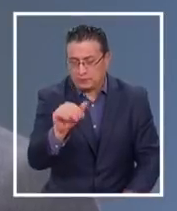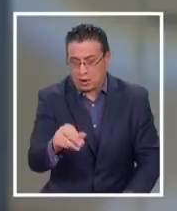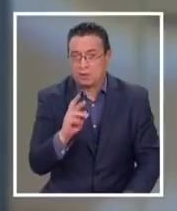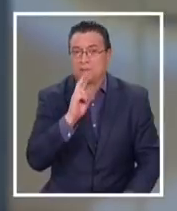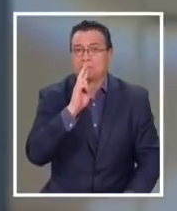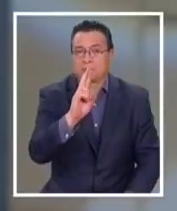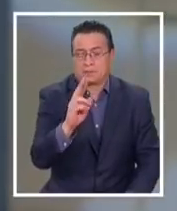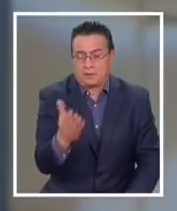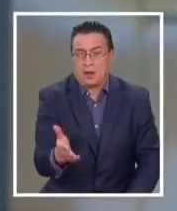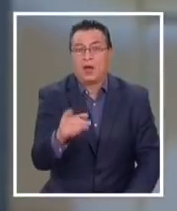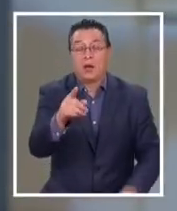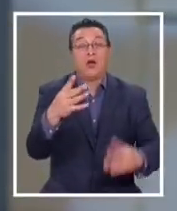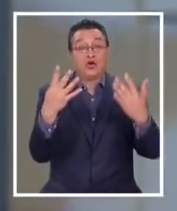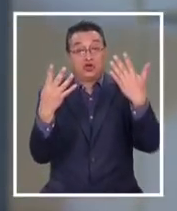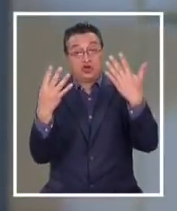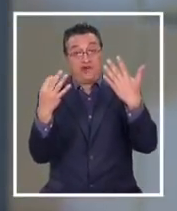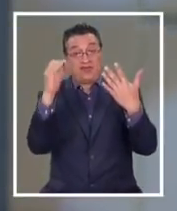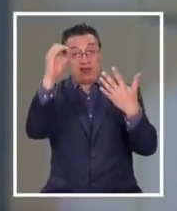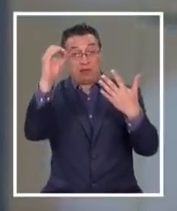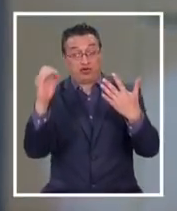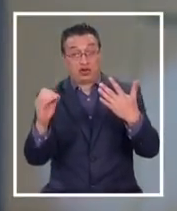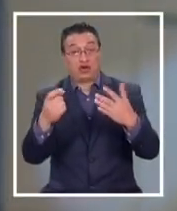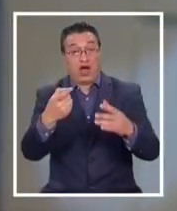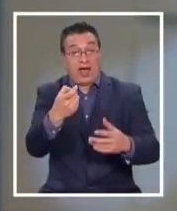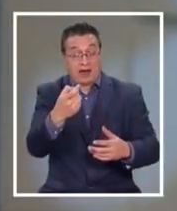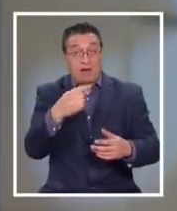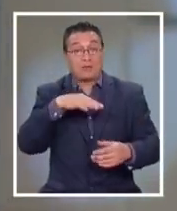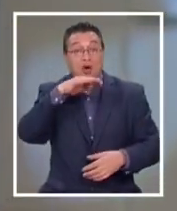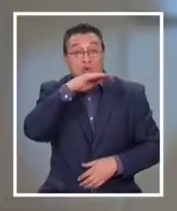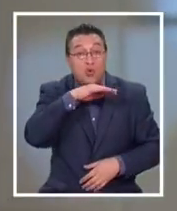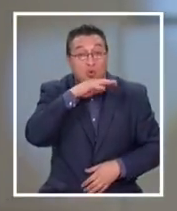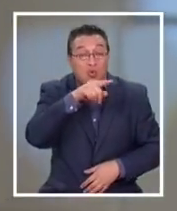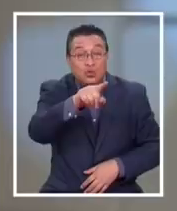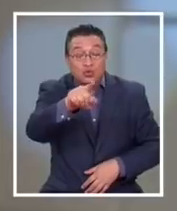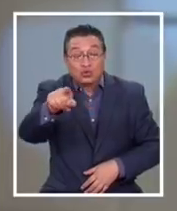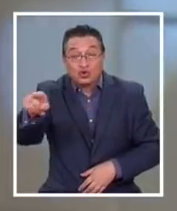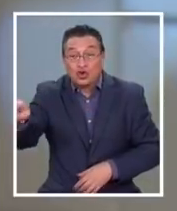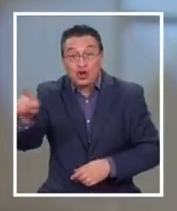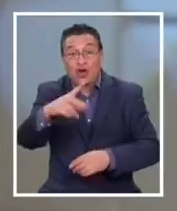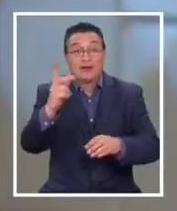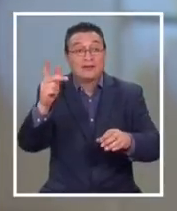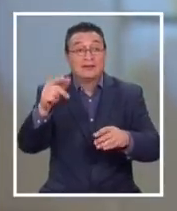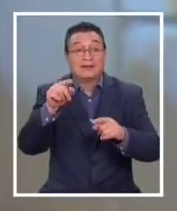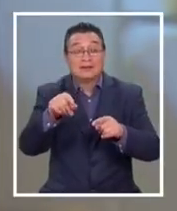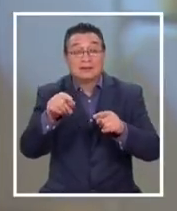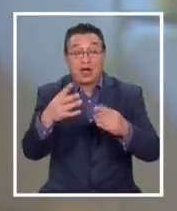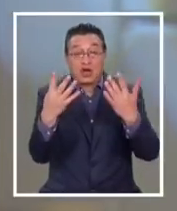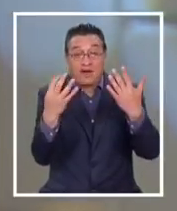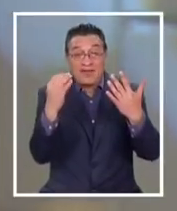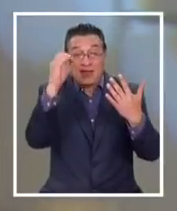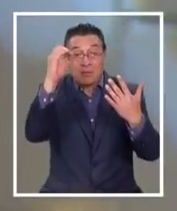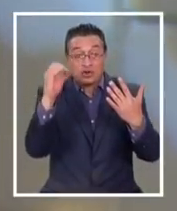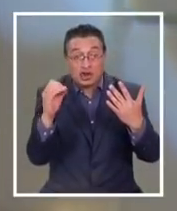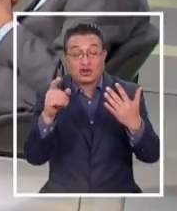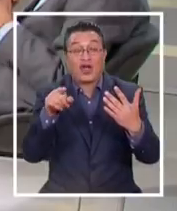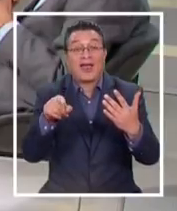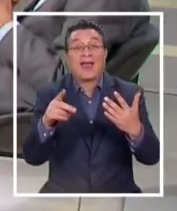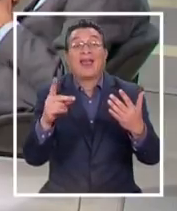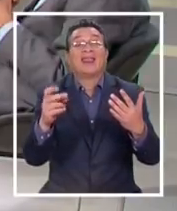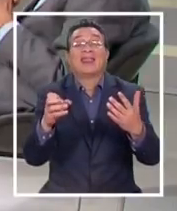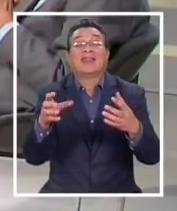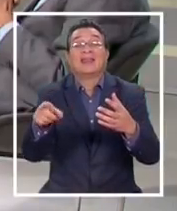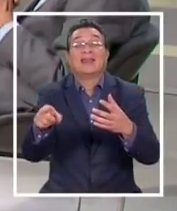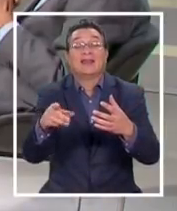Mira, el 90% de las armas que se utilizan en cometer, o sea, perdón, el 90% de